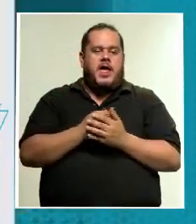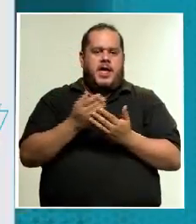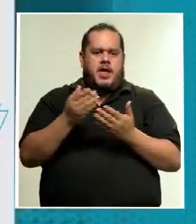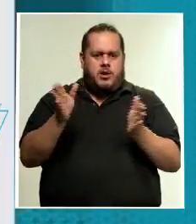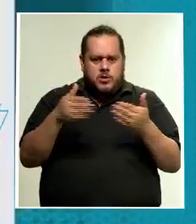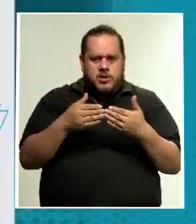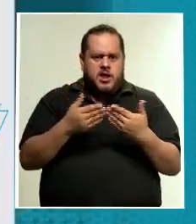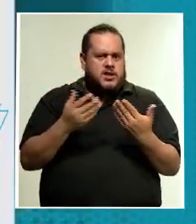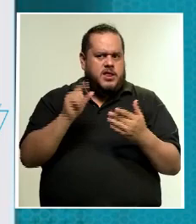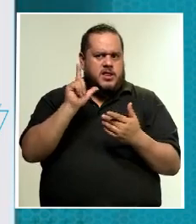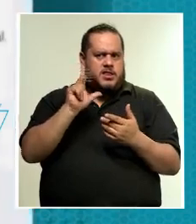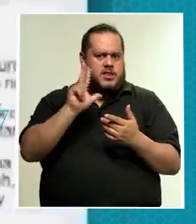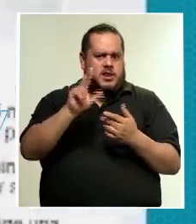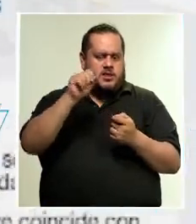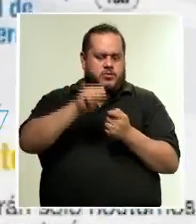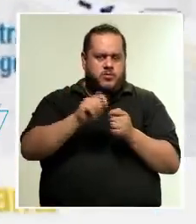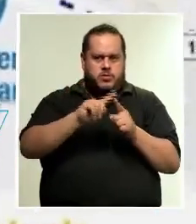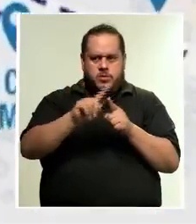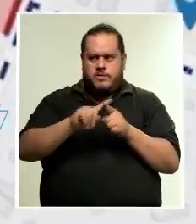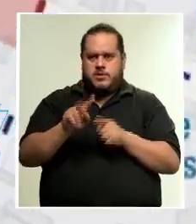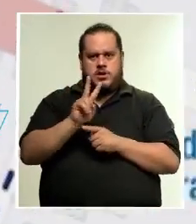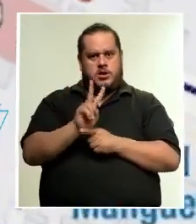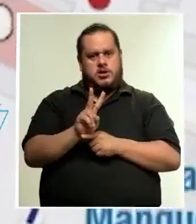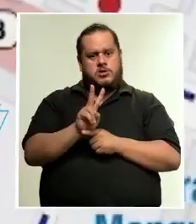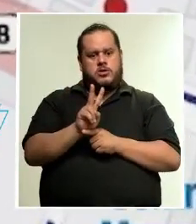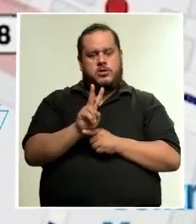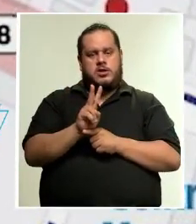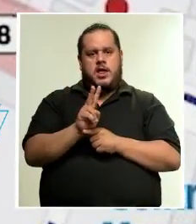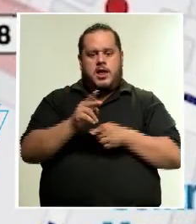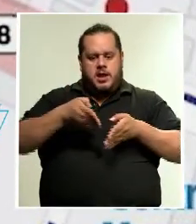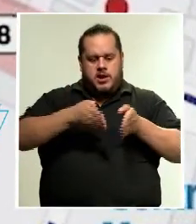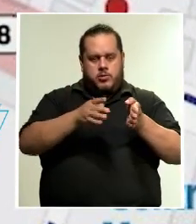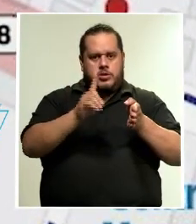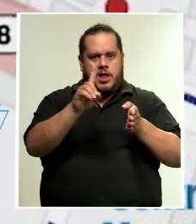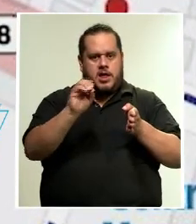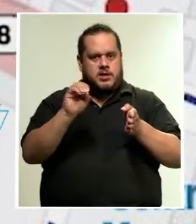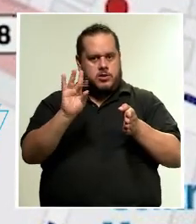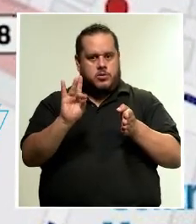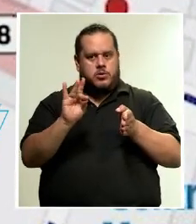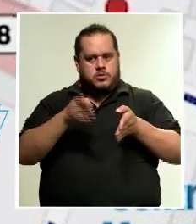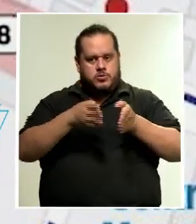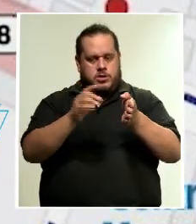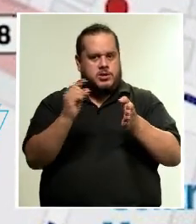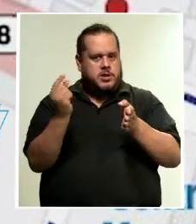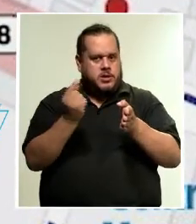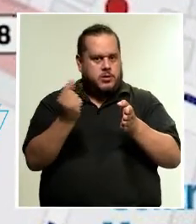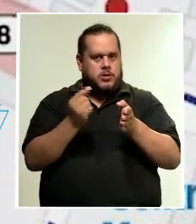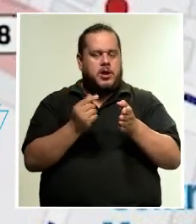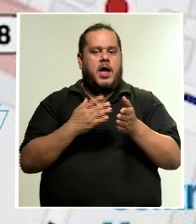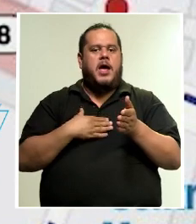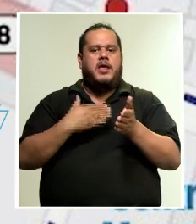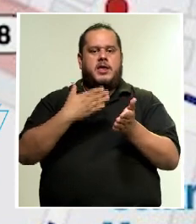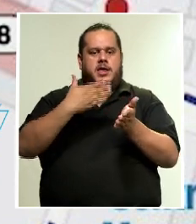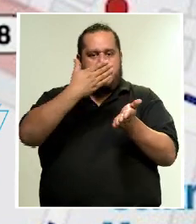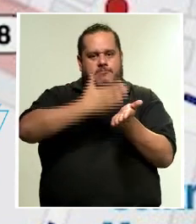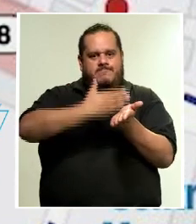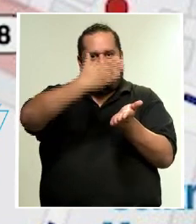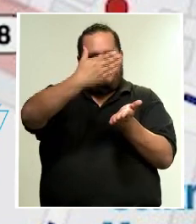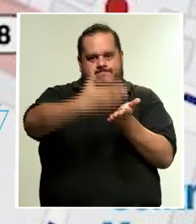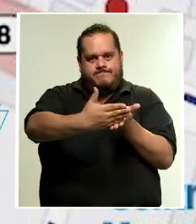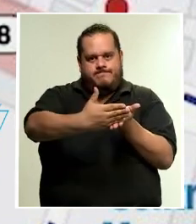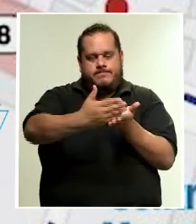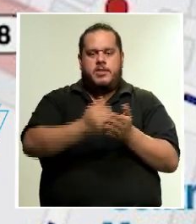en tres puntos distintos, dos ubicados en la ruta 108 radial La Uruca, que impedirá el paso en ambos sentidos de la